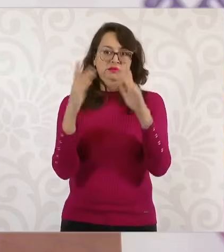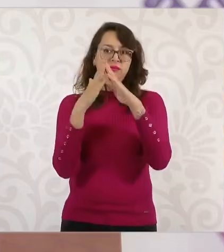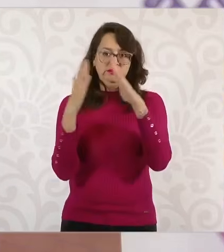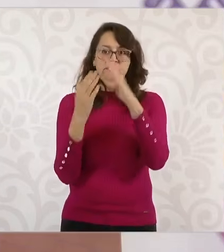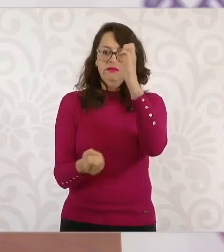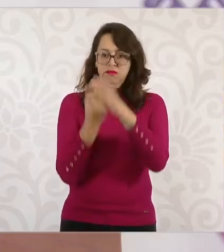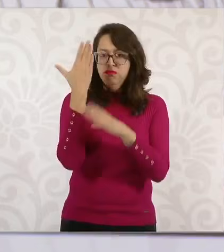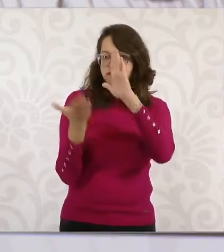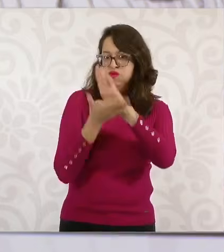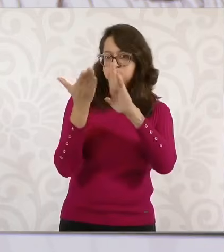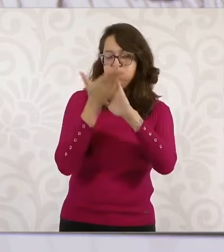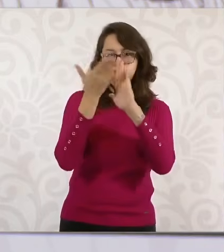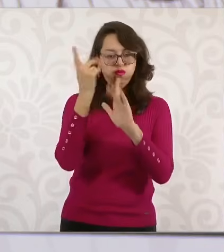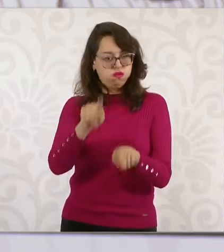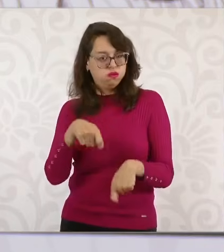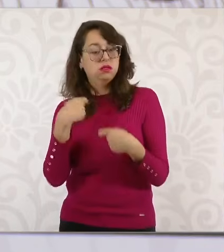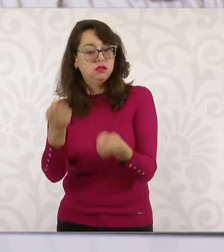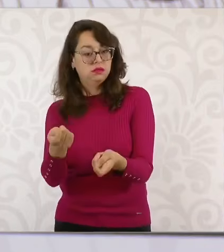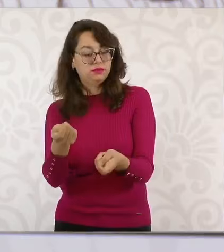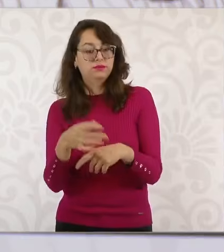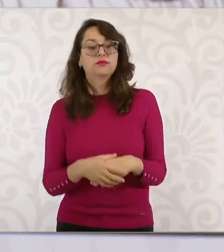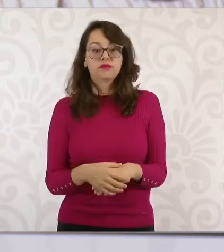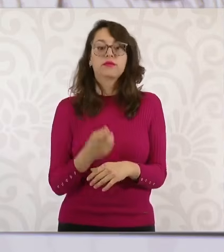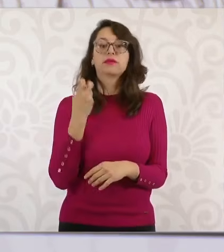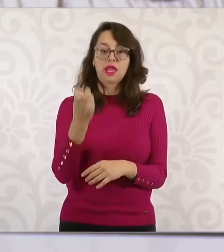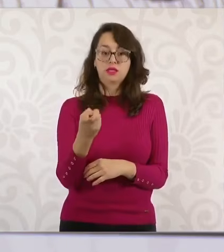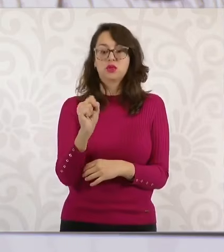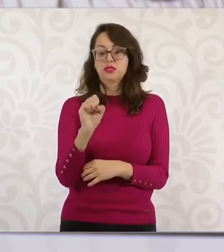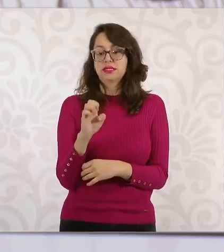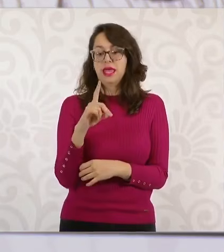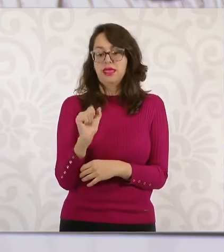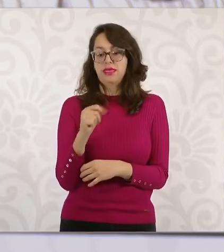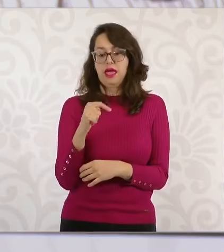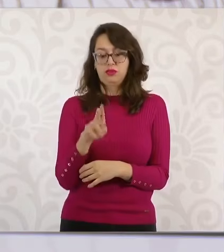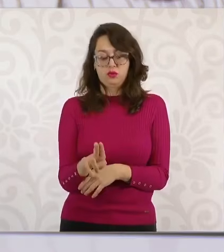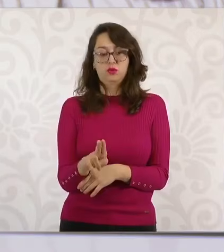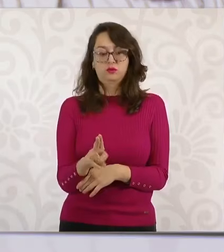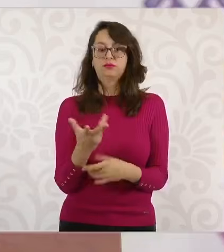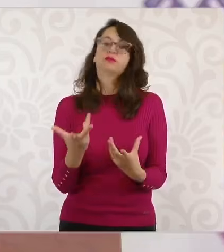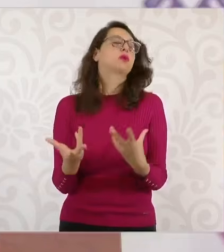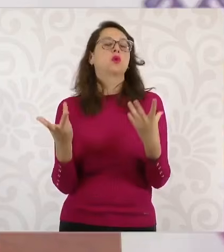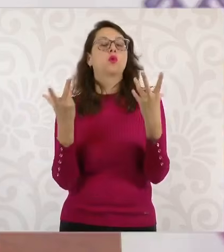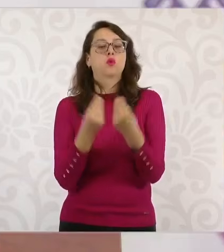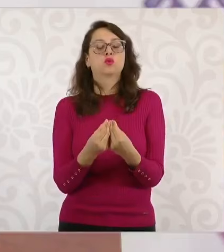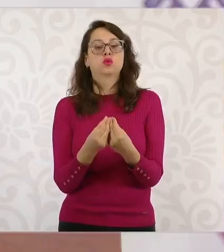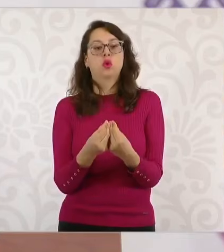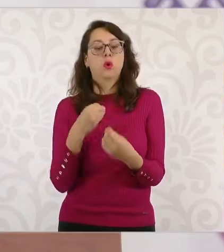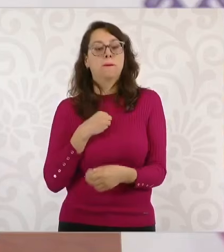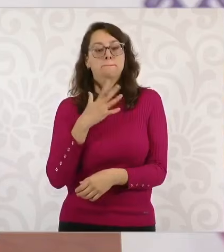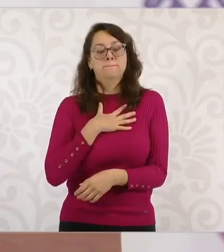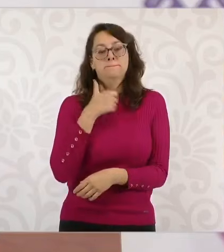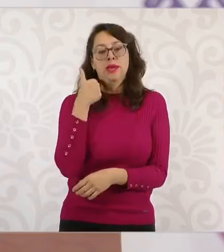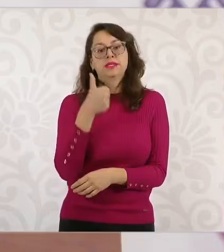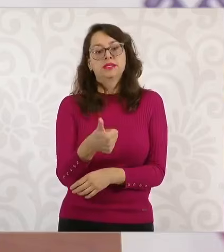nuevas. Entonces, esa parte está trabajando SEDATU junto con la coordinación con Bienestar, y